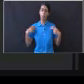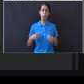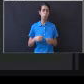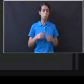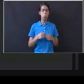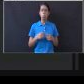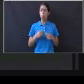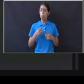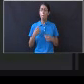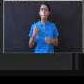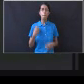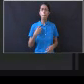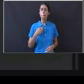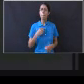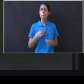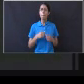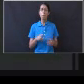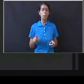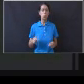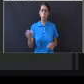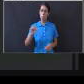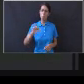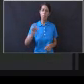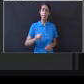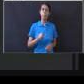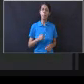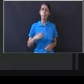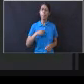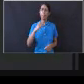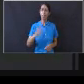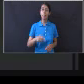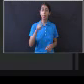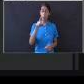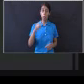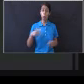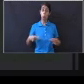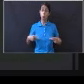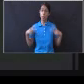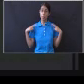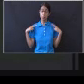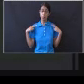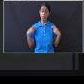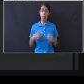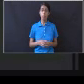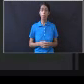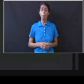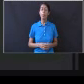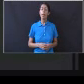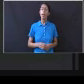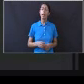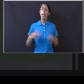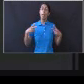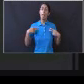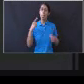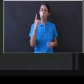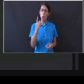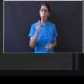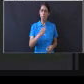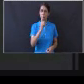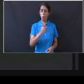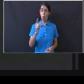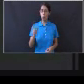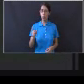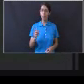existencia, por mal que esté, que uno pueda pensar que en este momento está nuestra vida, hay un decreto, una orden, un deseo del Rey